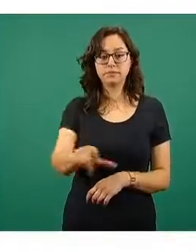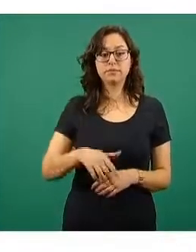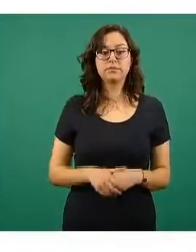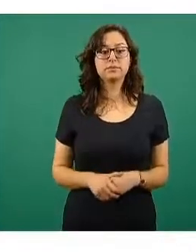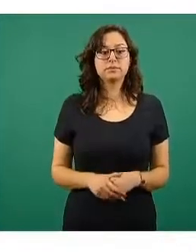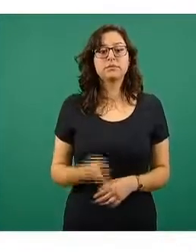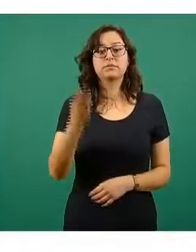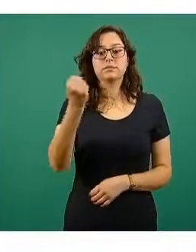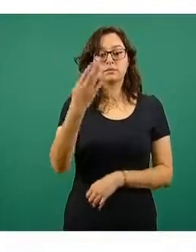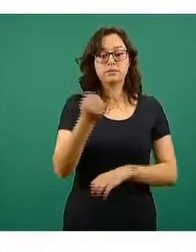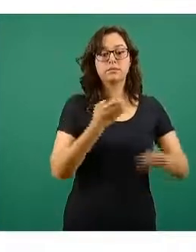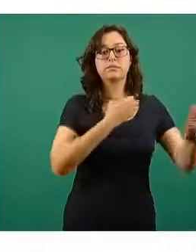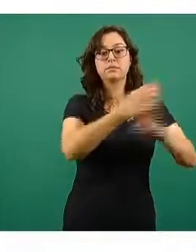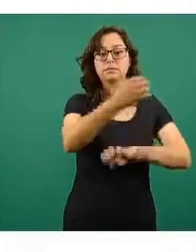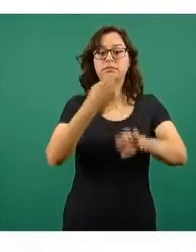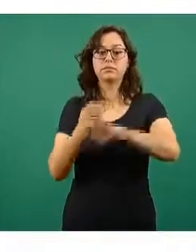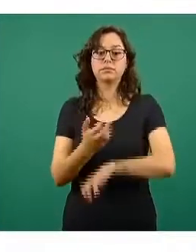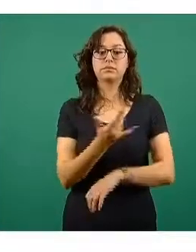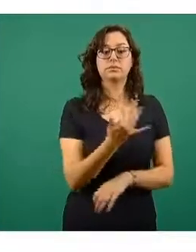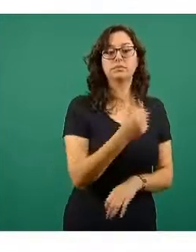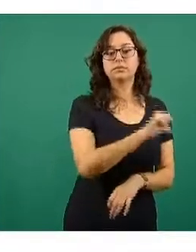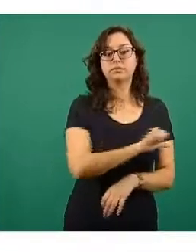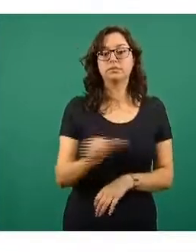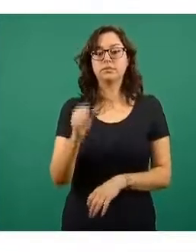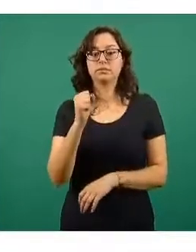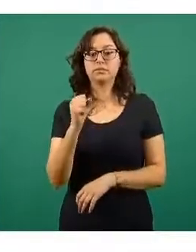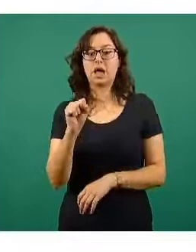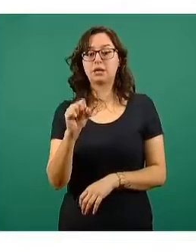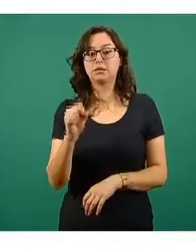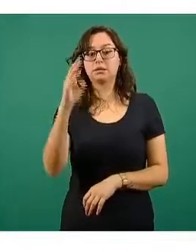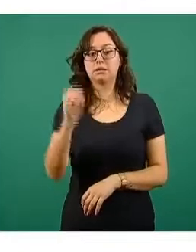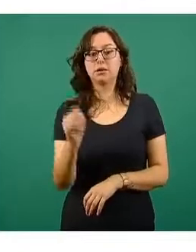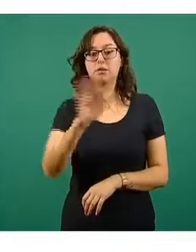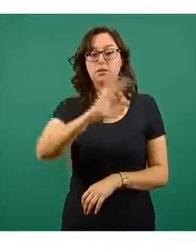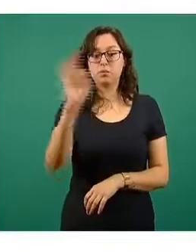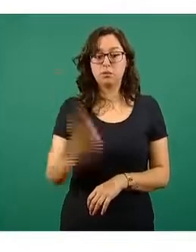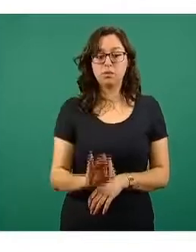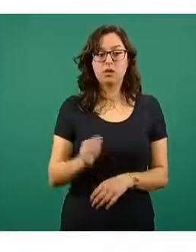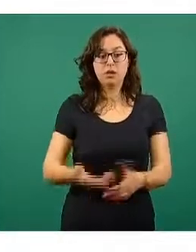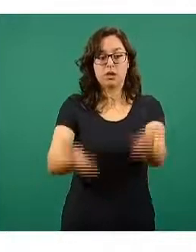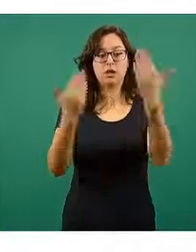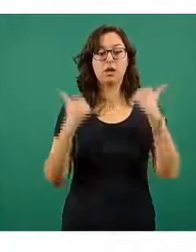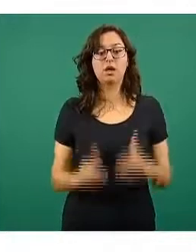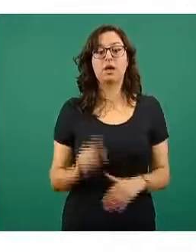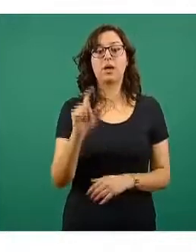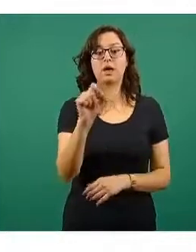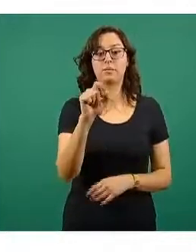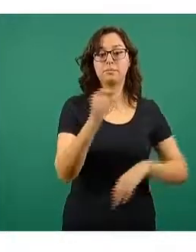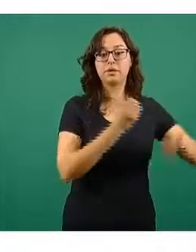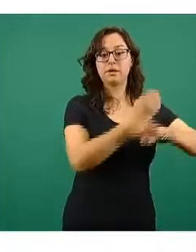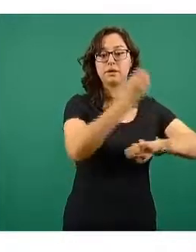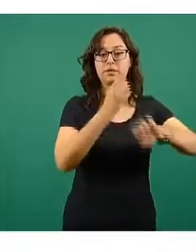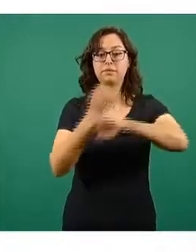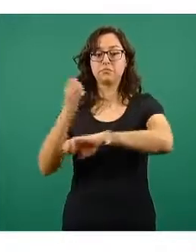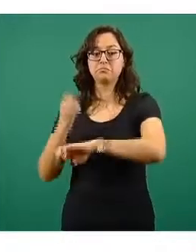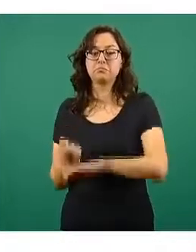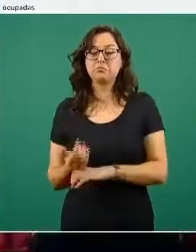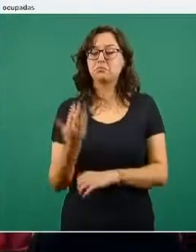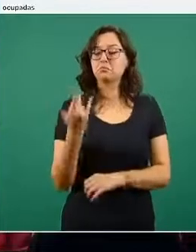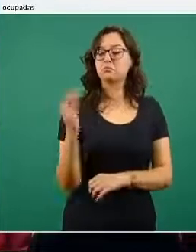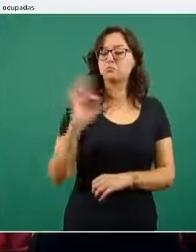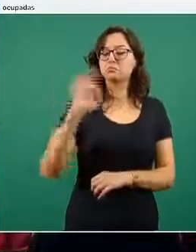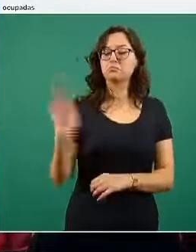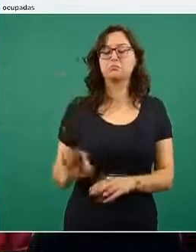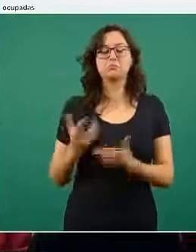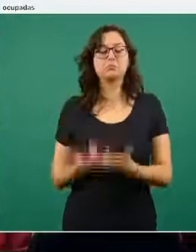León. 9 entidades federativas entre el 50 y el 69% y 20 entidades federativas que tienen aún